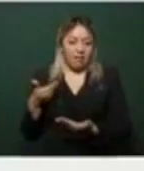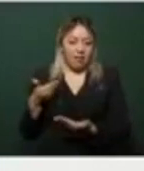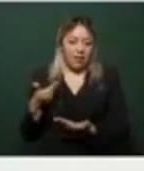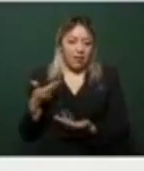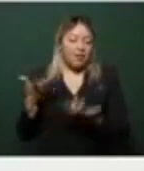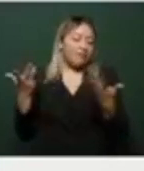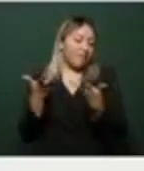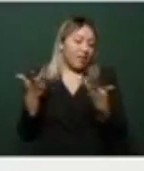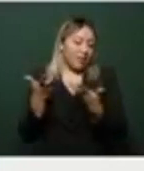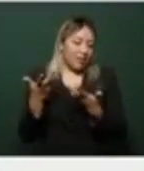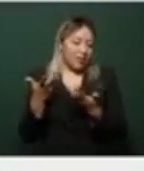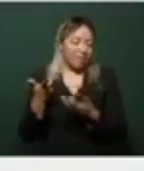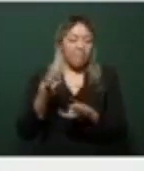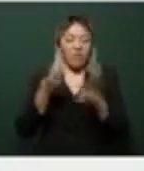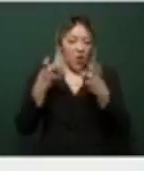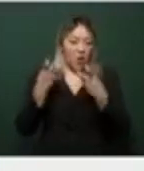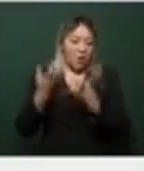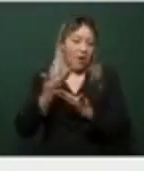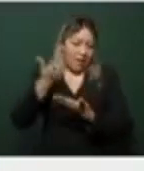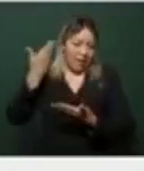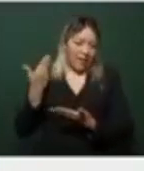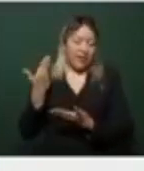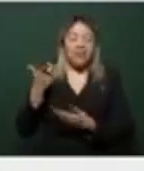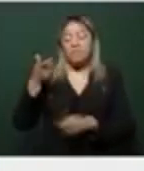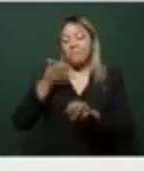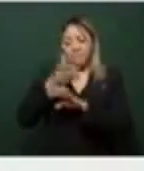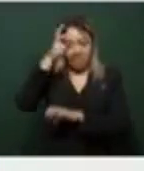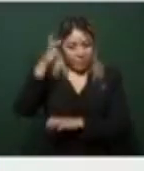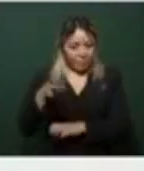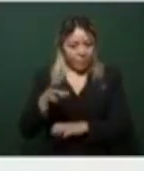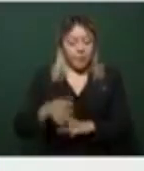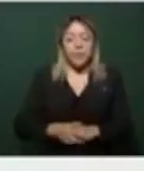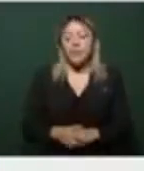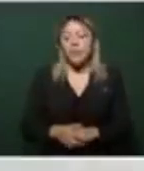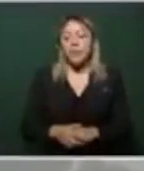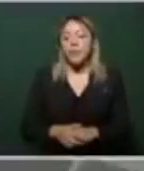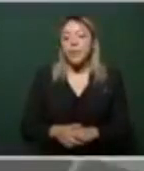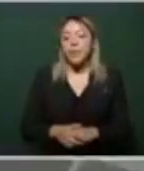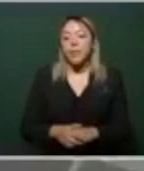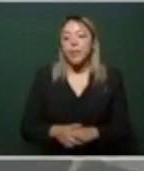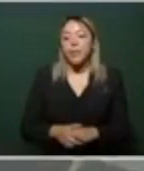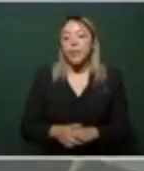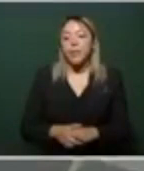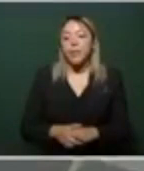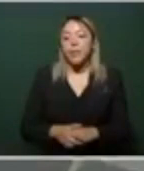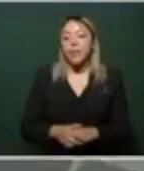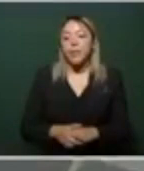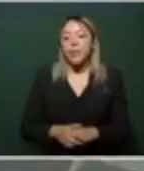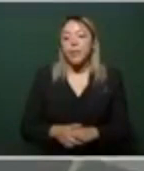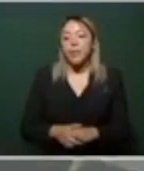estaba robando de combustible en el estado. La que sigue, por favor.